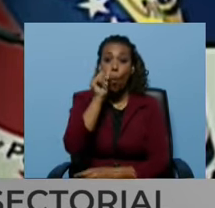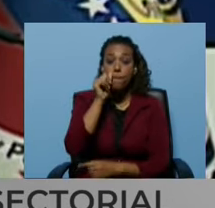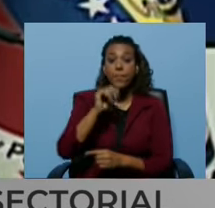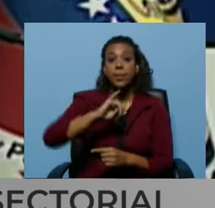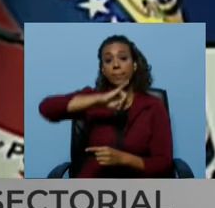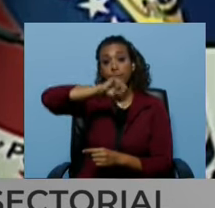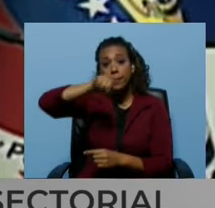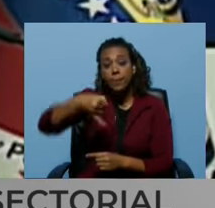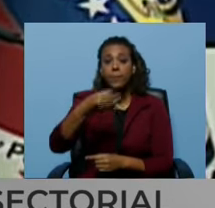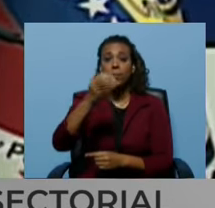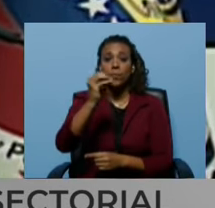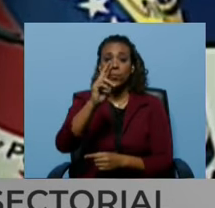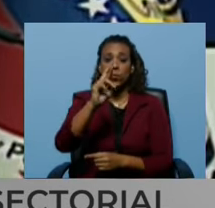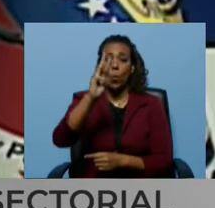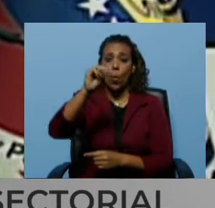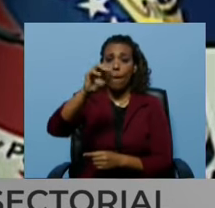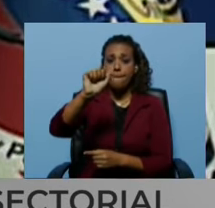Yorman Varillas, ciudadano.